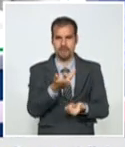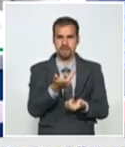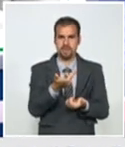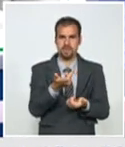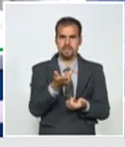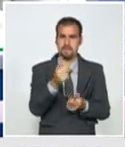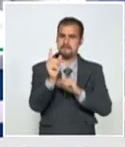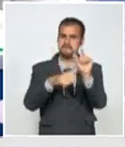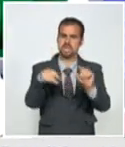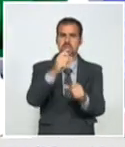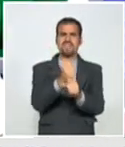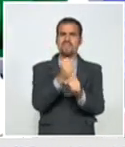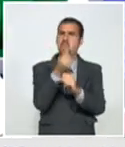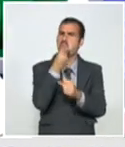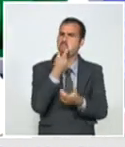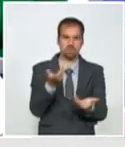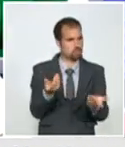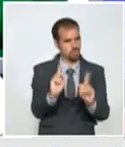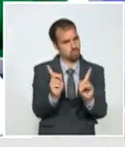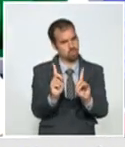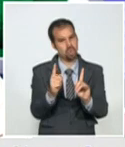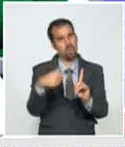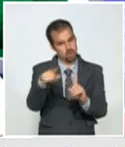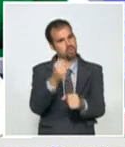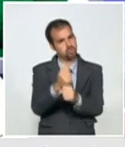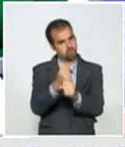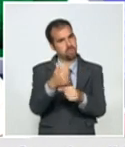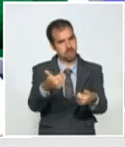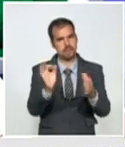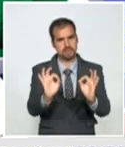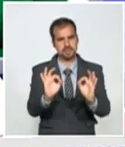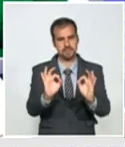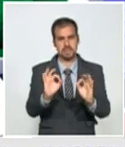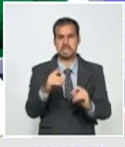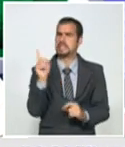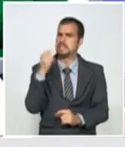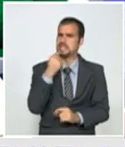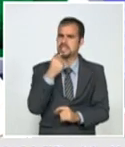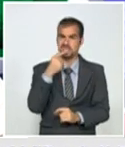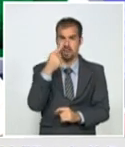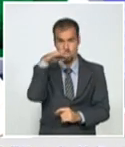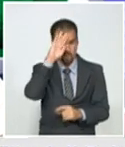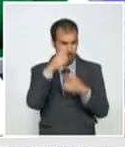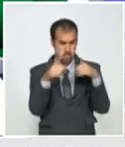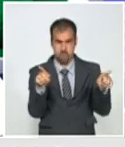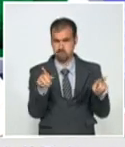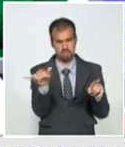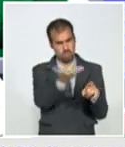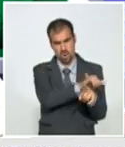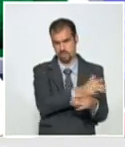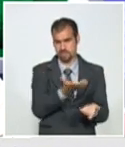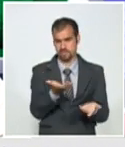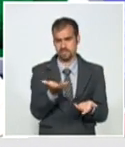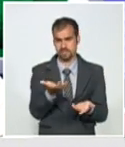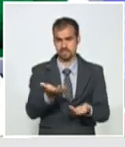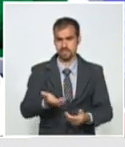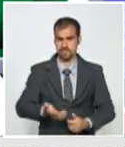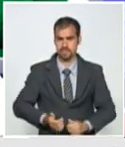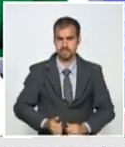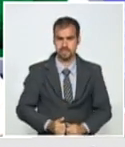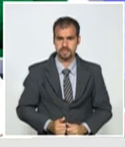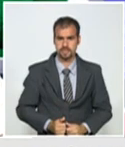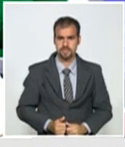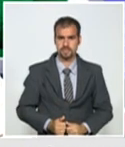vano. Como lo están haciendo en toda Cuba y realmente con una posición de